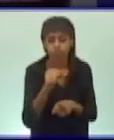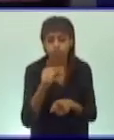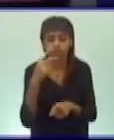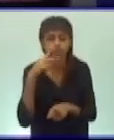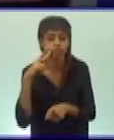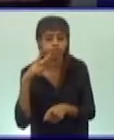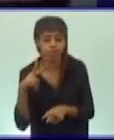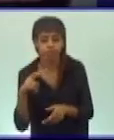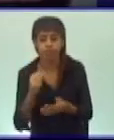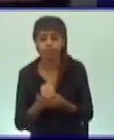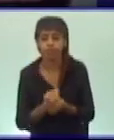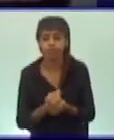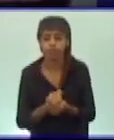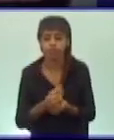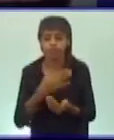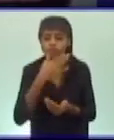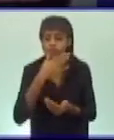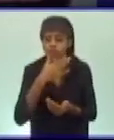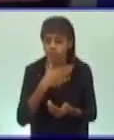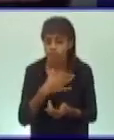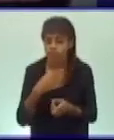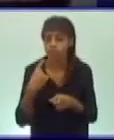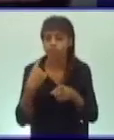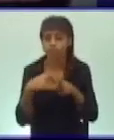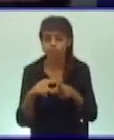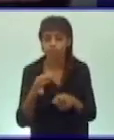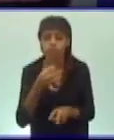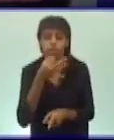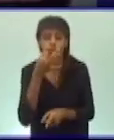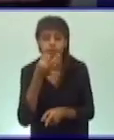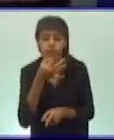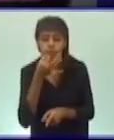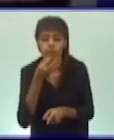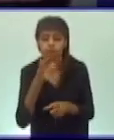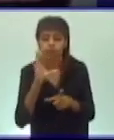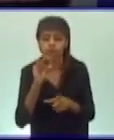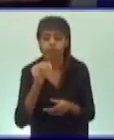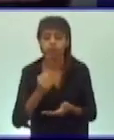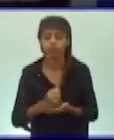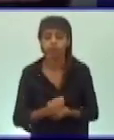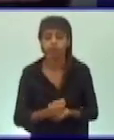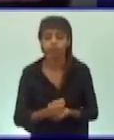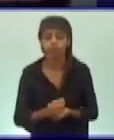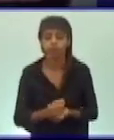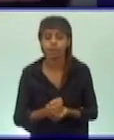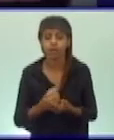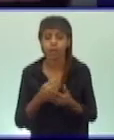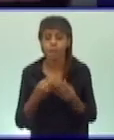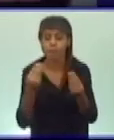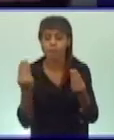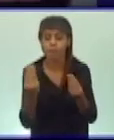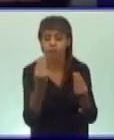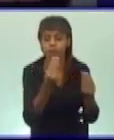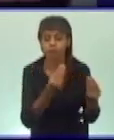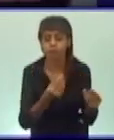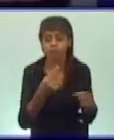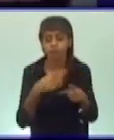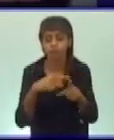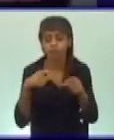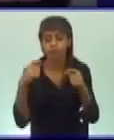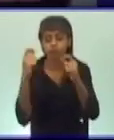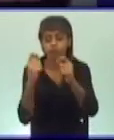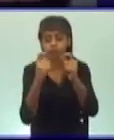y así también lo vio Fidel cuando expresó, y cito: de mano en mano pasaron los